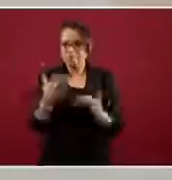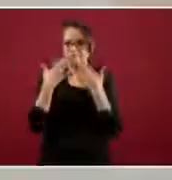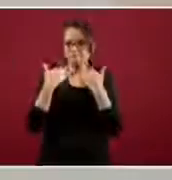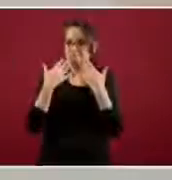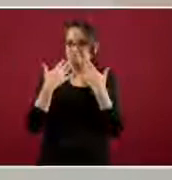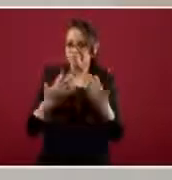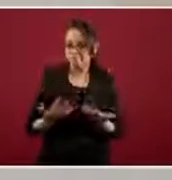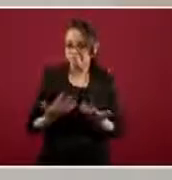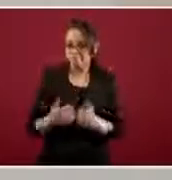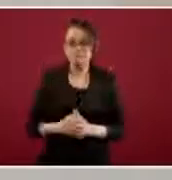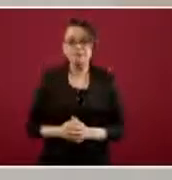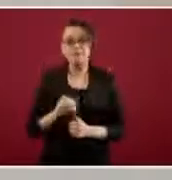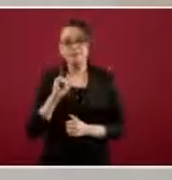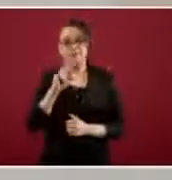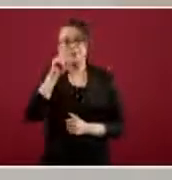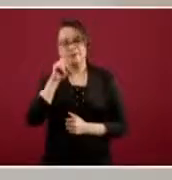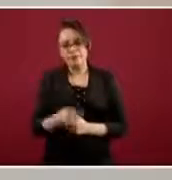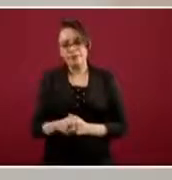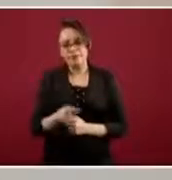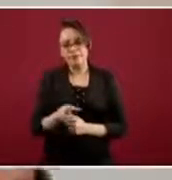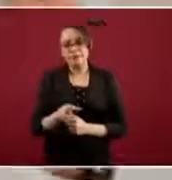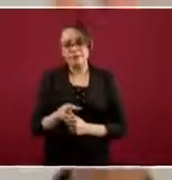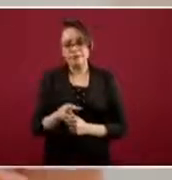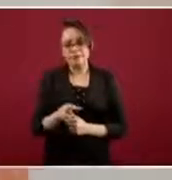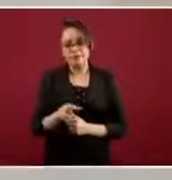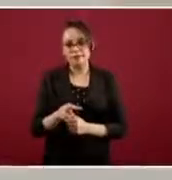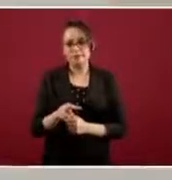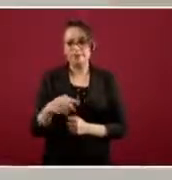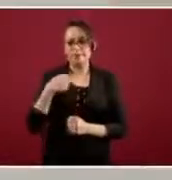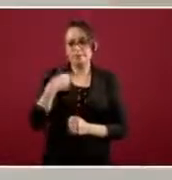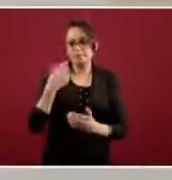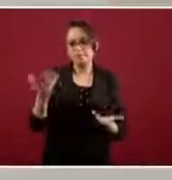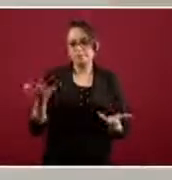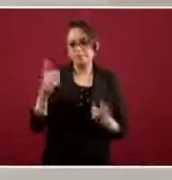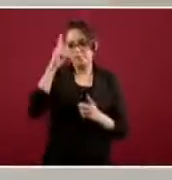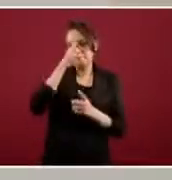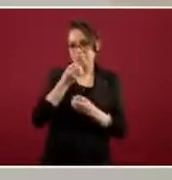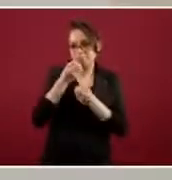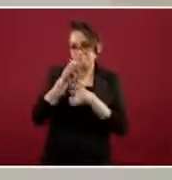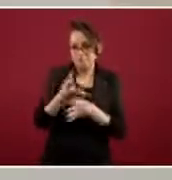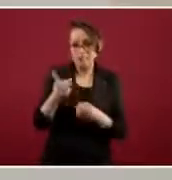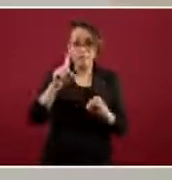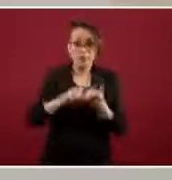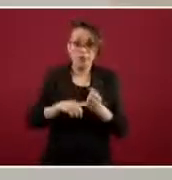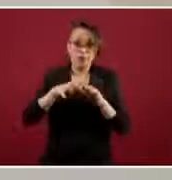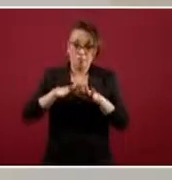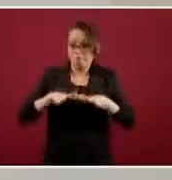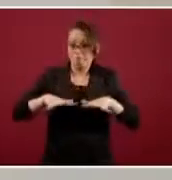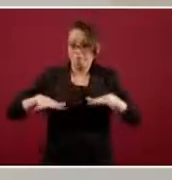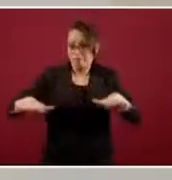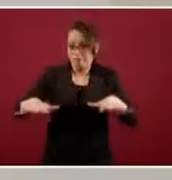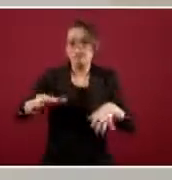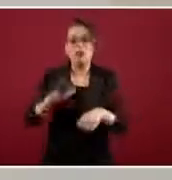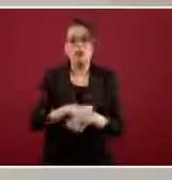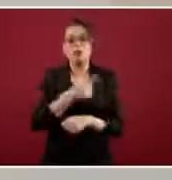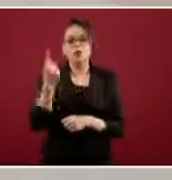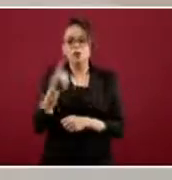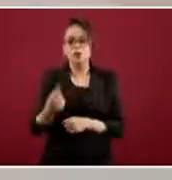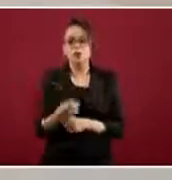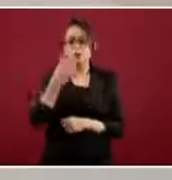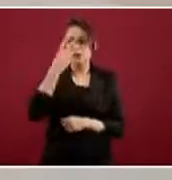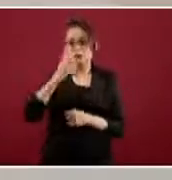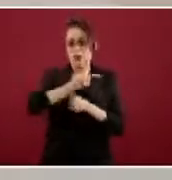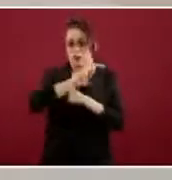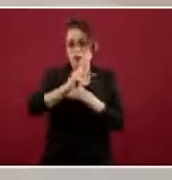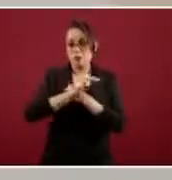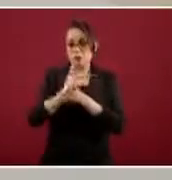una observación un tanto circunstancial, a pesar de que es masiva, de que 3 países asiáticos